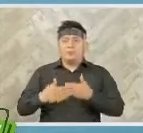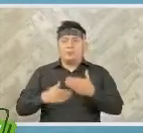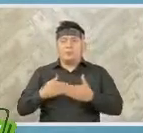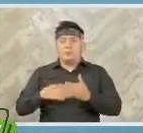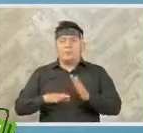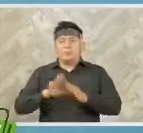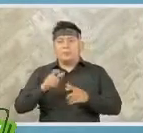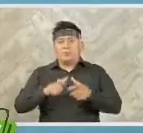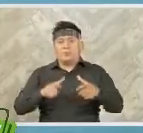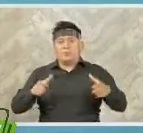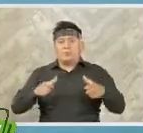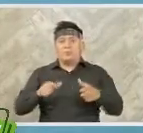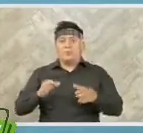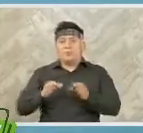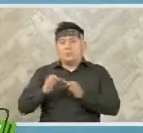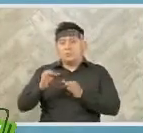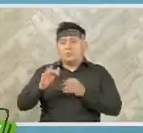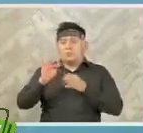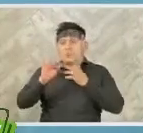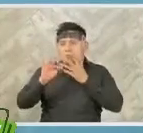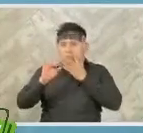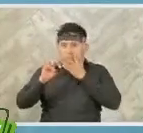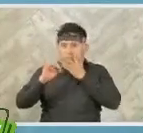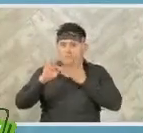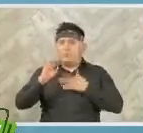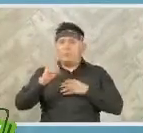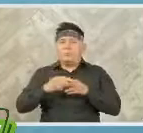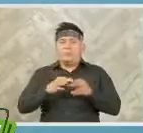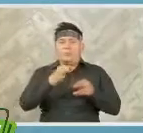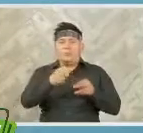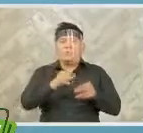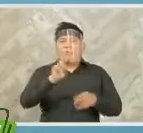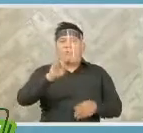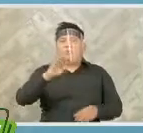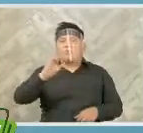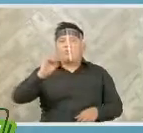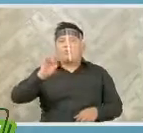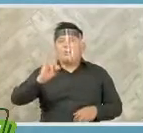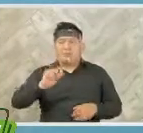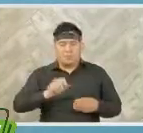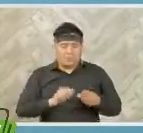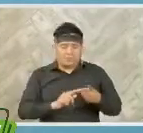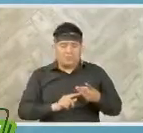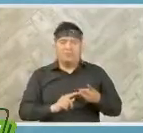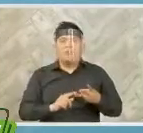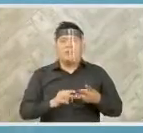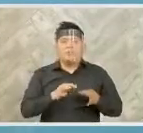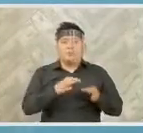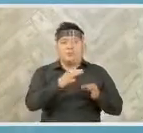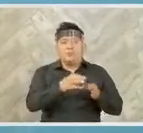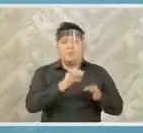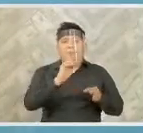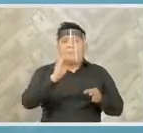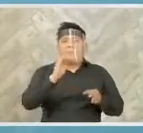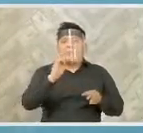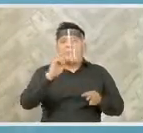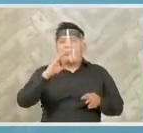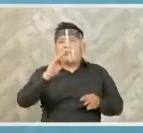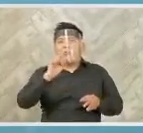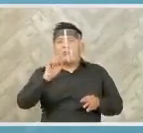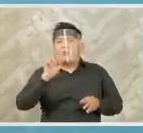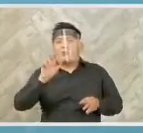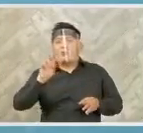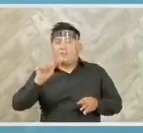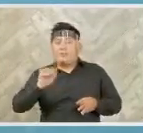las comunidades de Totumito, de Vigilancia, de Nueva Victoria, en el corregimiento de Banco de Arena, pues